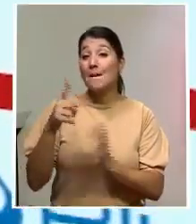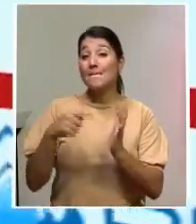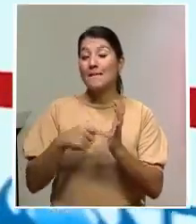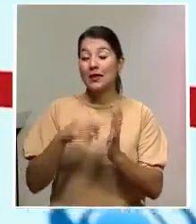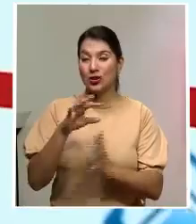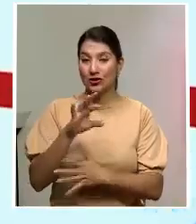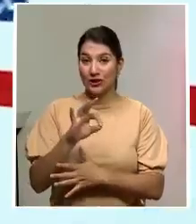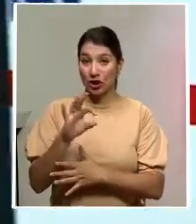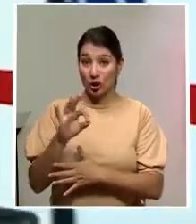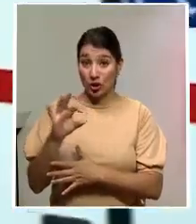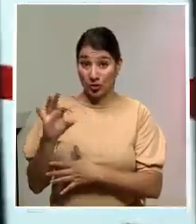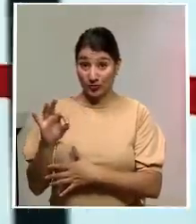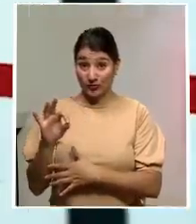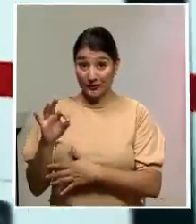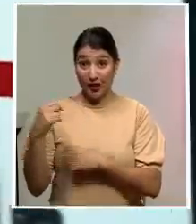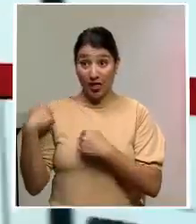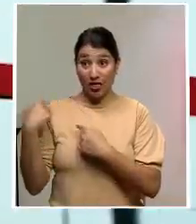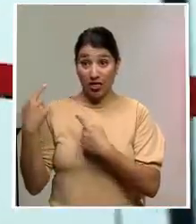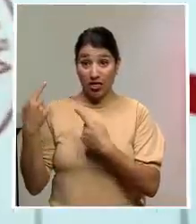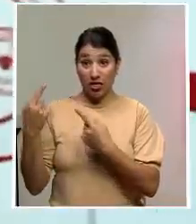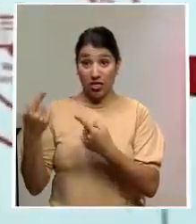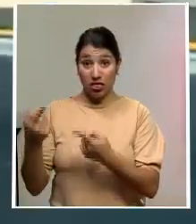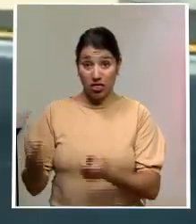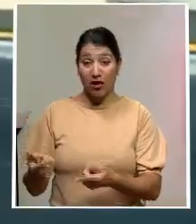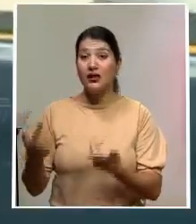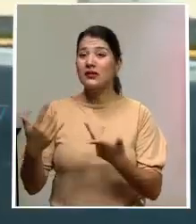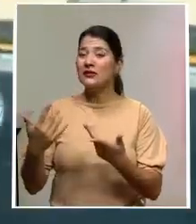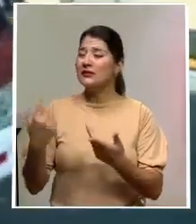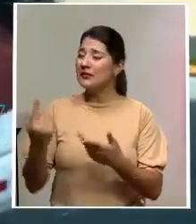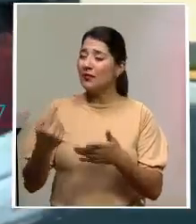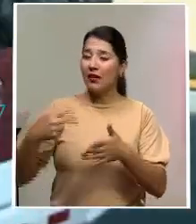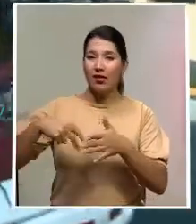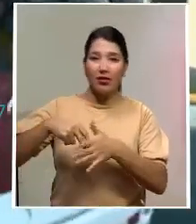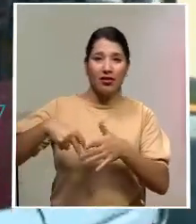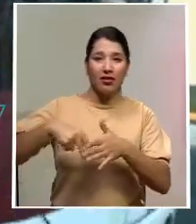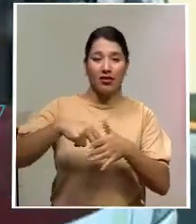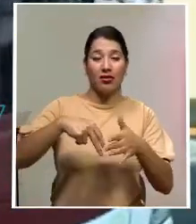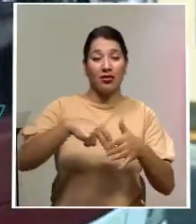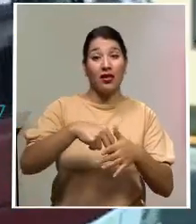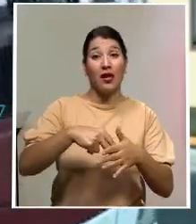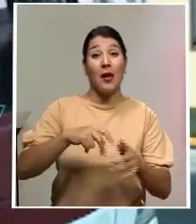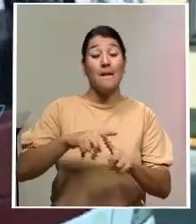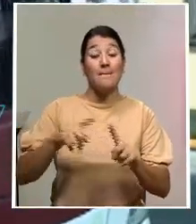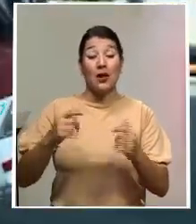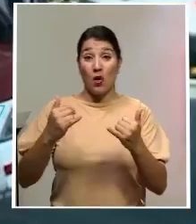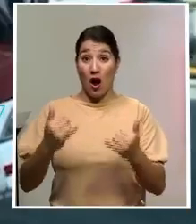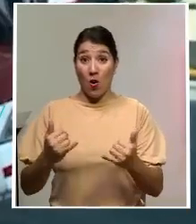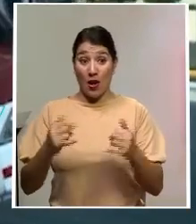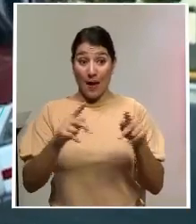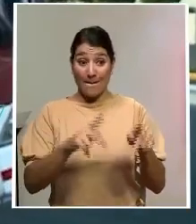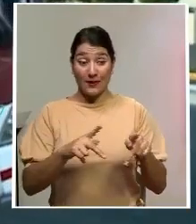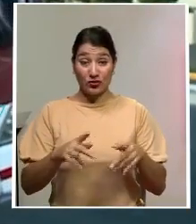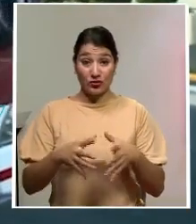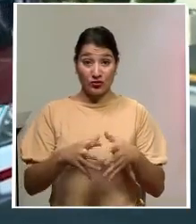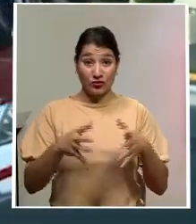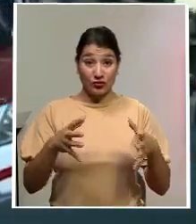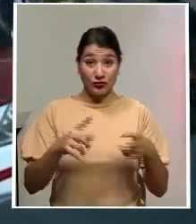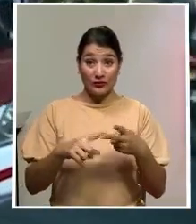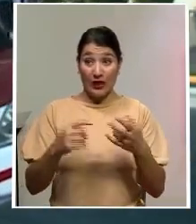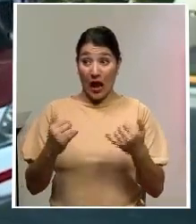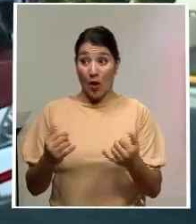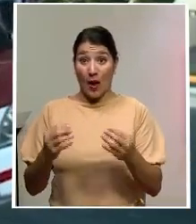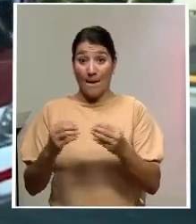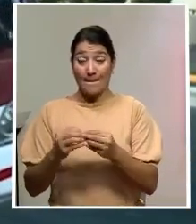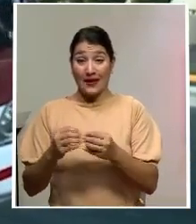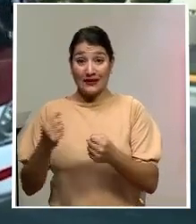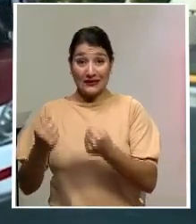1999. Desde entonces ha pasado por múltiples trabas. La intención es que ante el crecimiento de la población y de la flotilla vehicular,